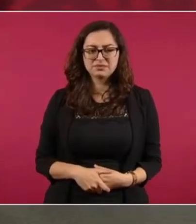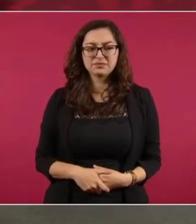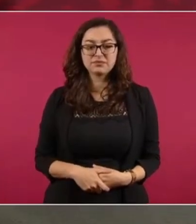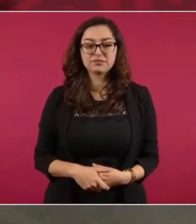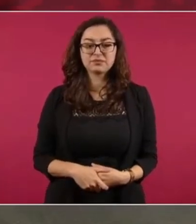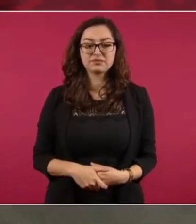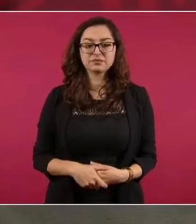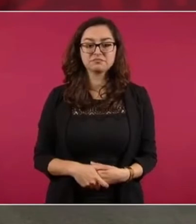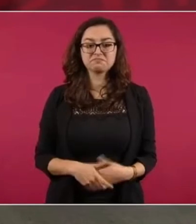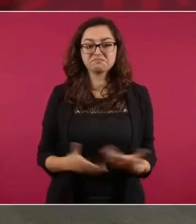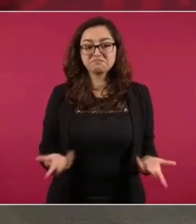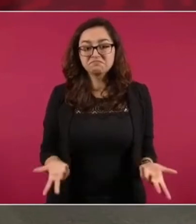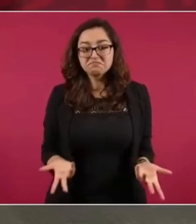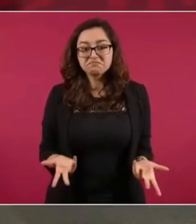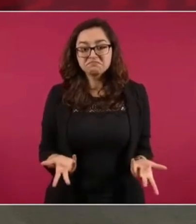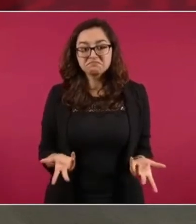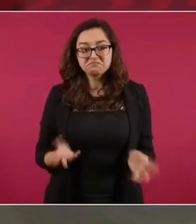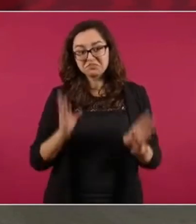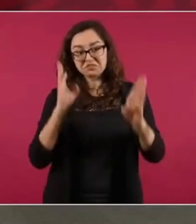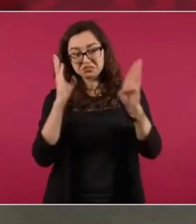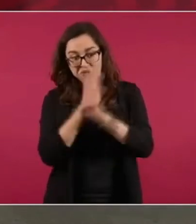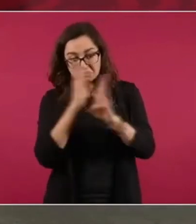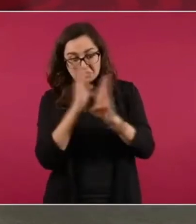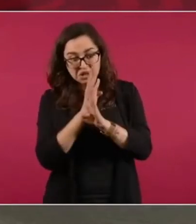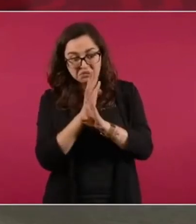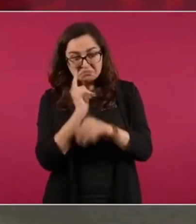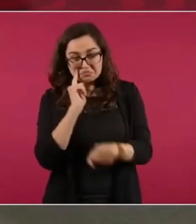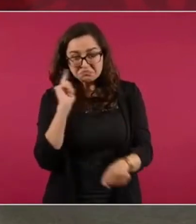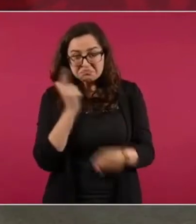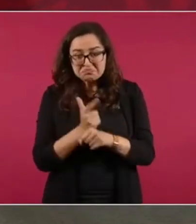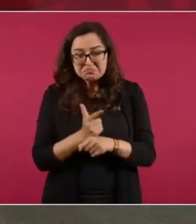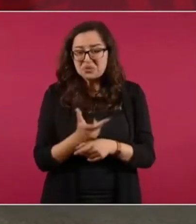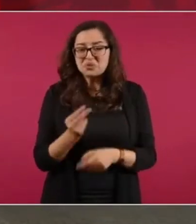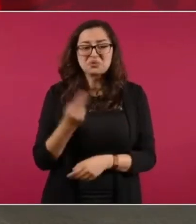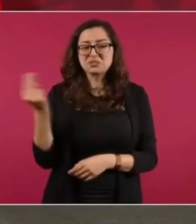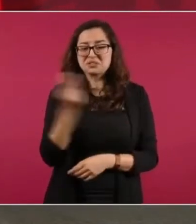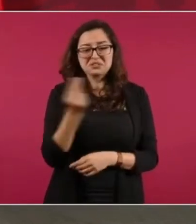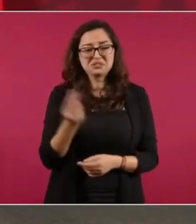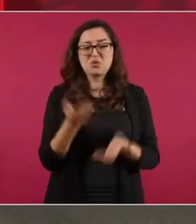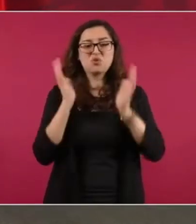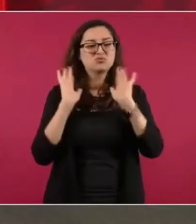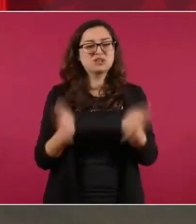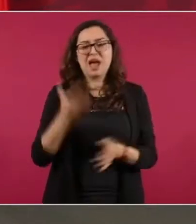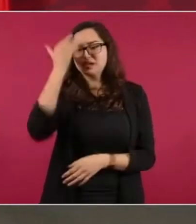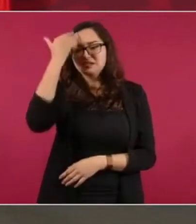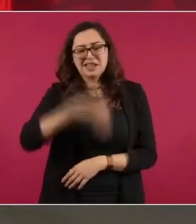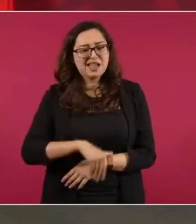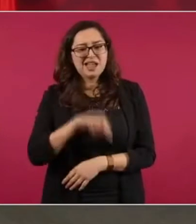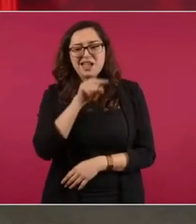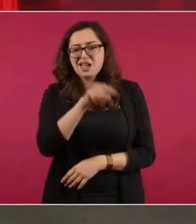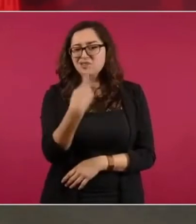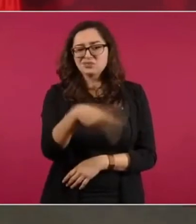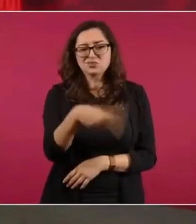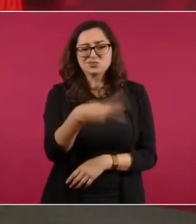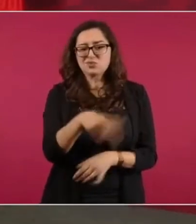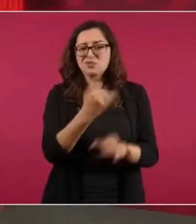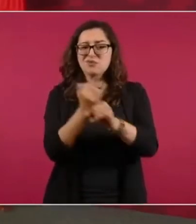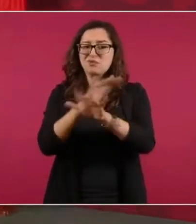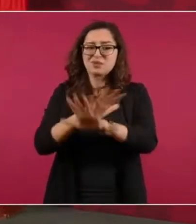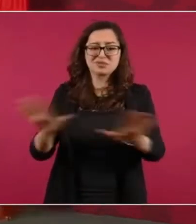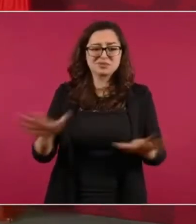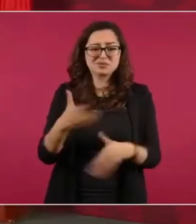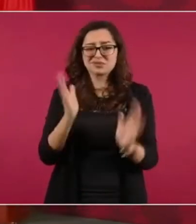¿Qué vamos a encontrar? Pues lo que ya sabemos, ¿no? Pero así a